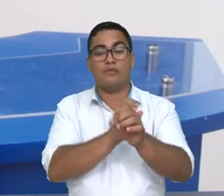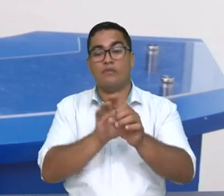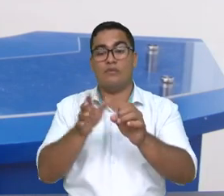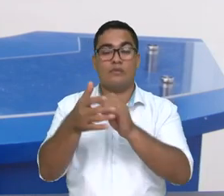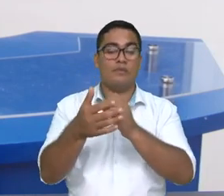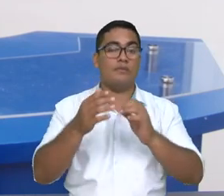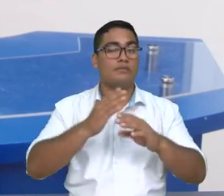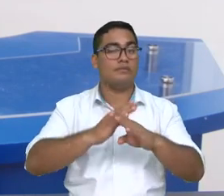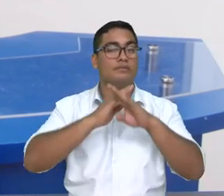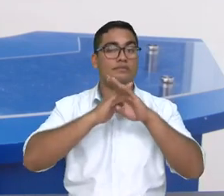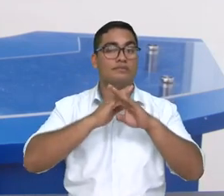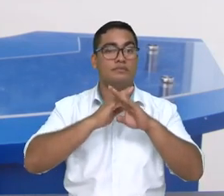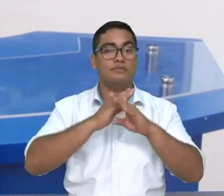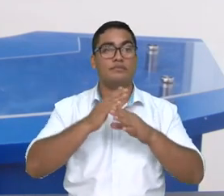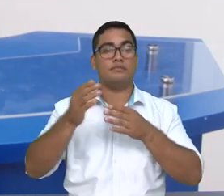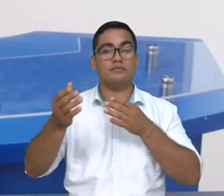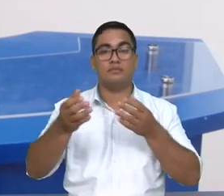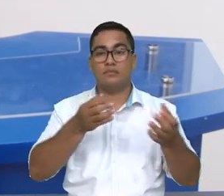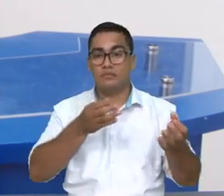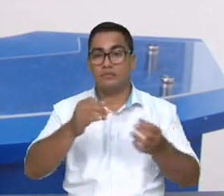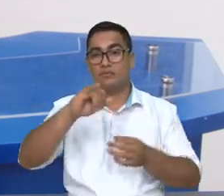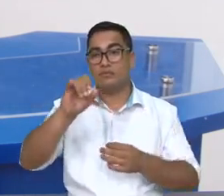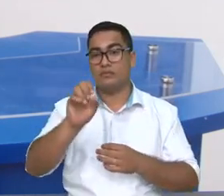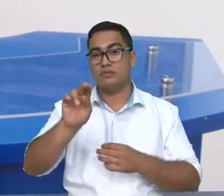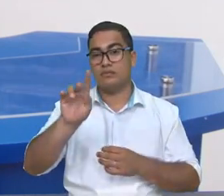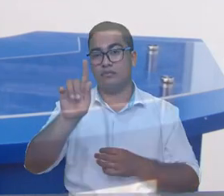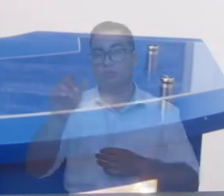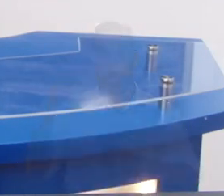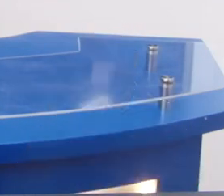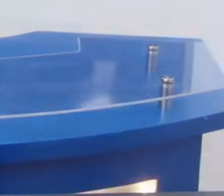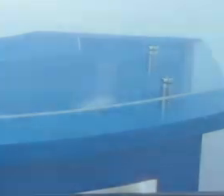del coronavirus. Este es el reporte de Jonathan Castro.